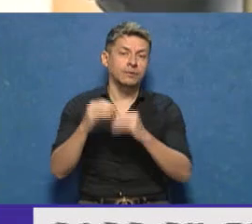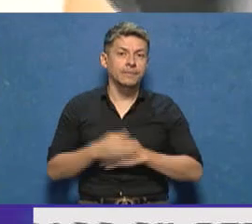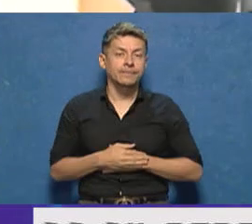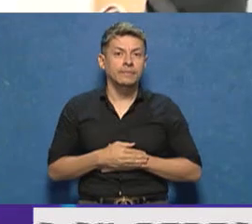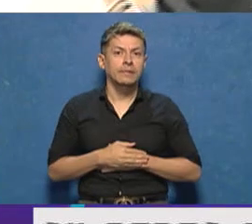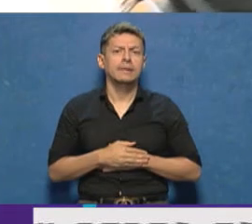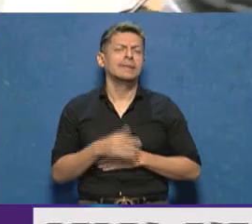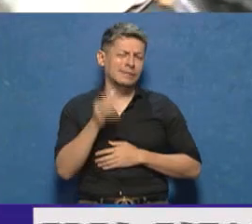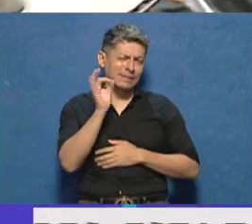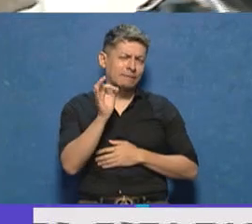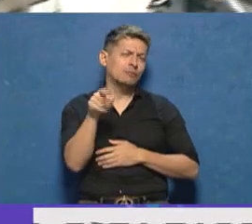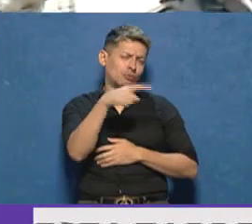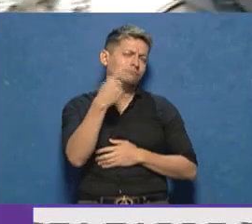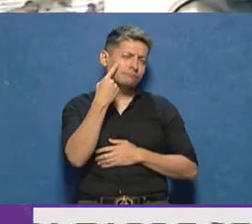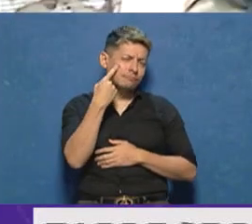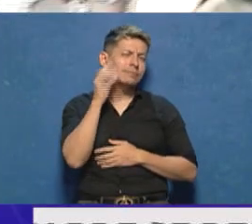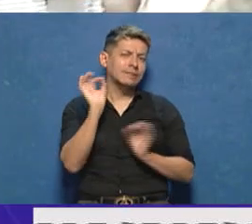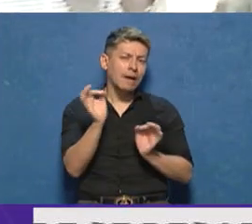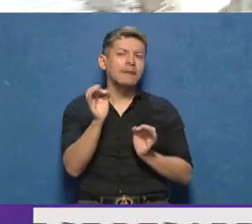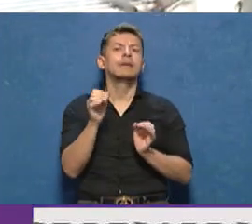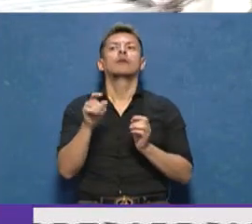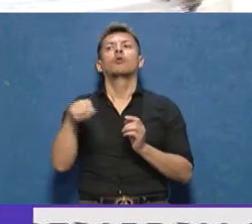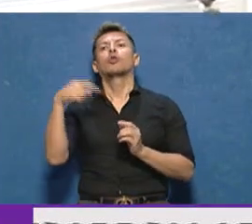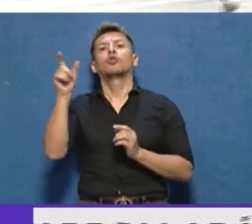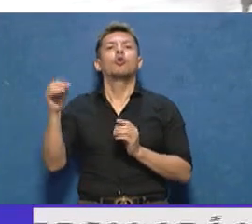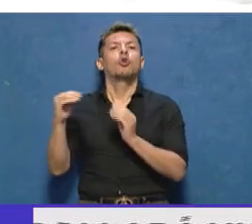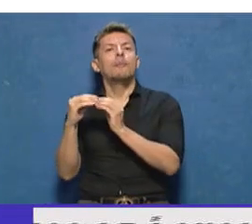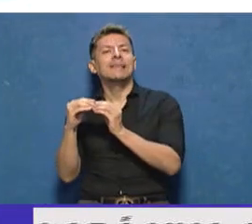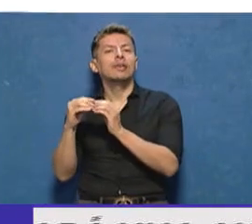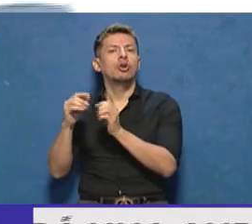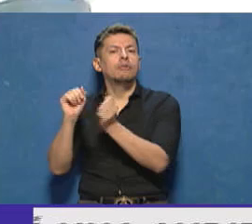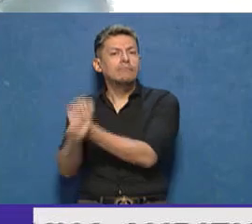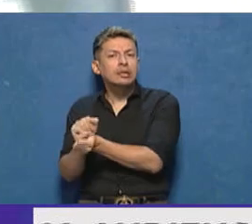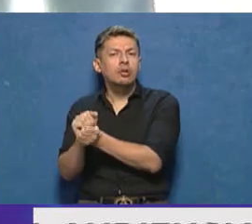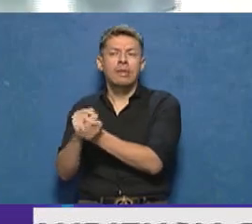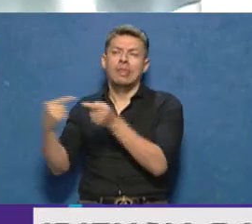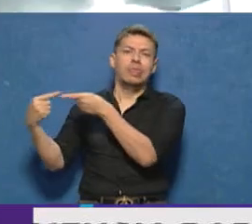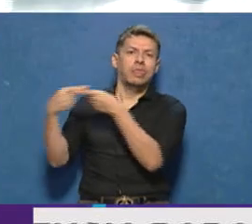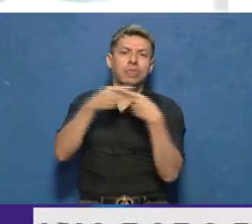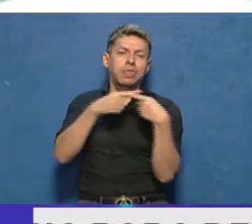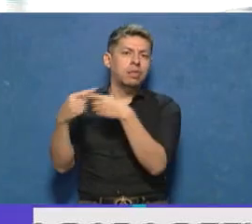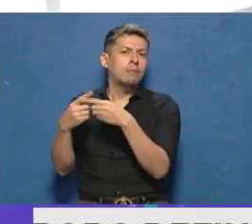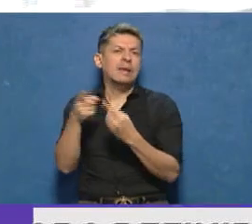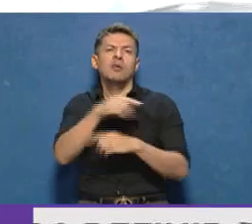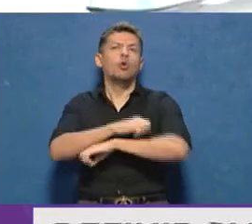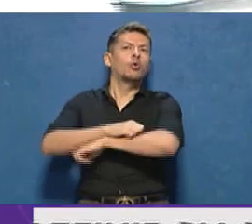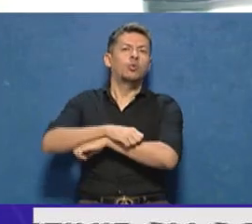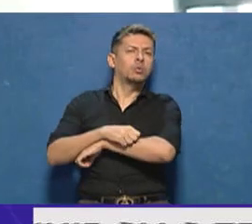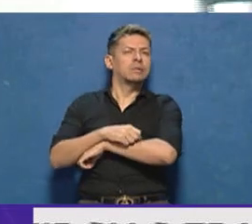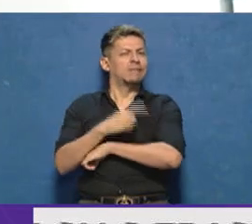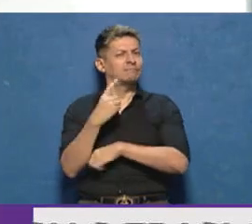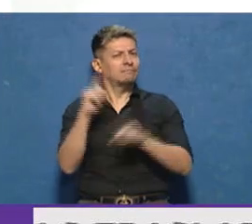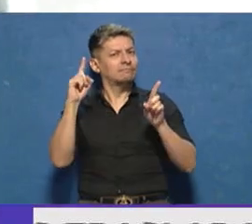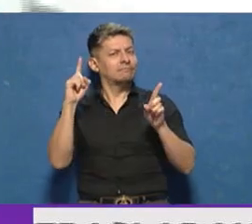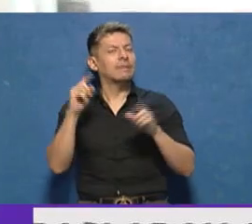una serie de encuentros con el resto de la población carcelaria debido a una serie de conductas que ha tenido Gil